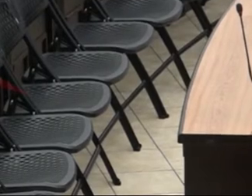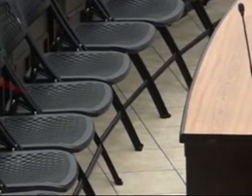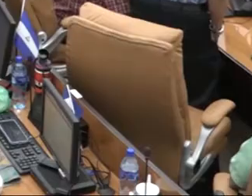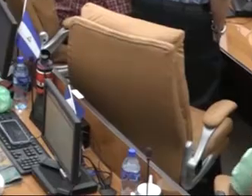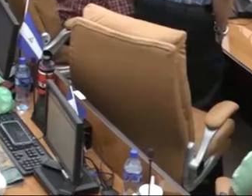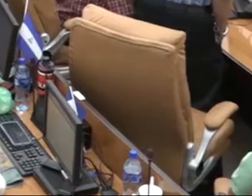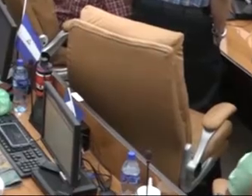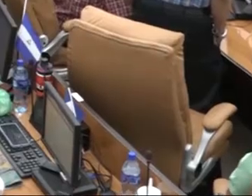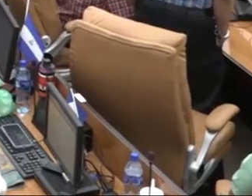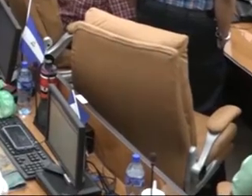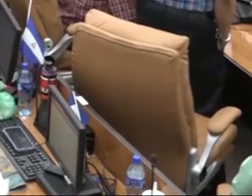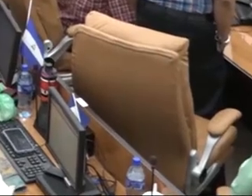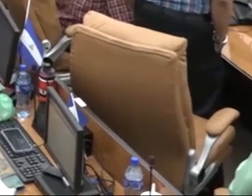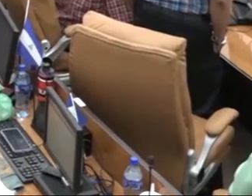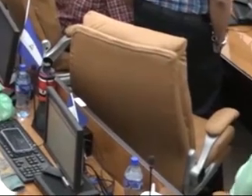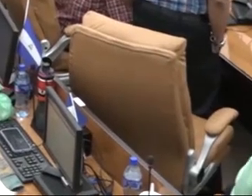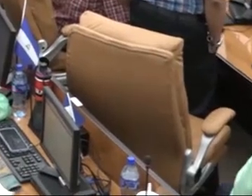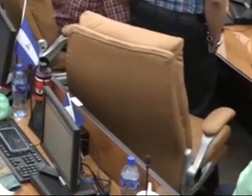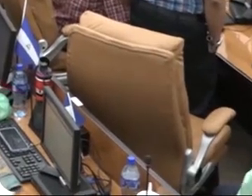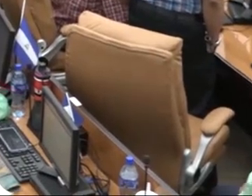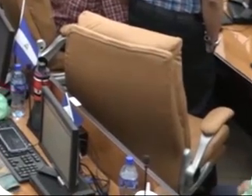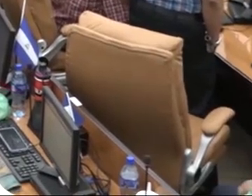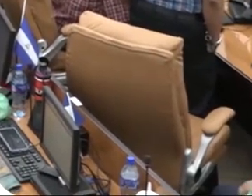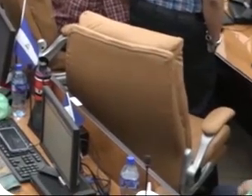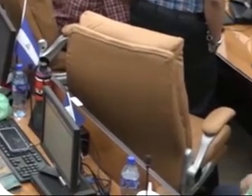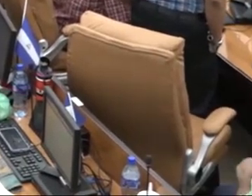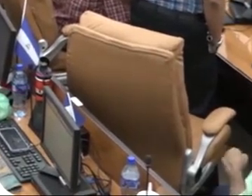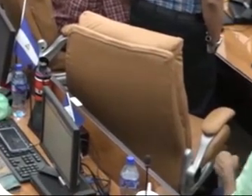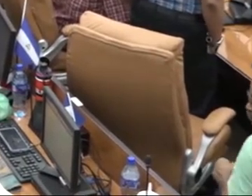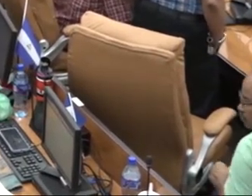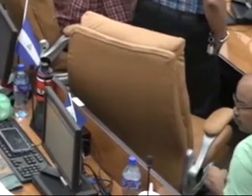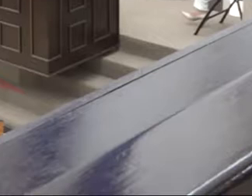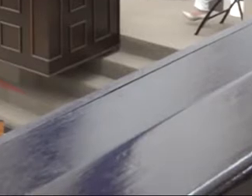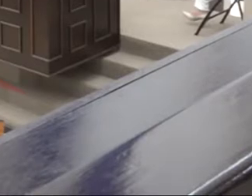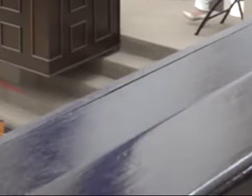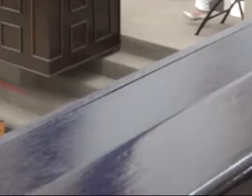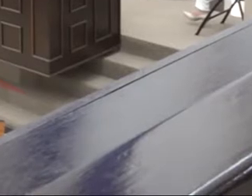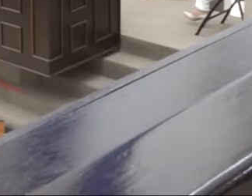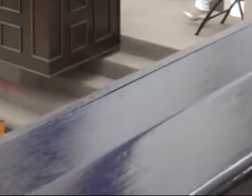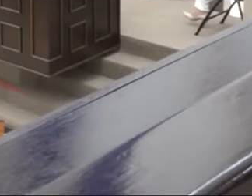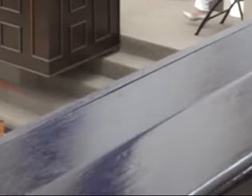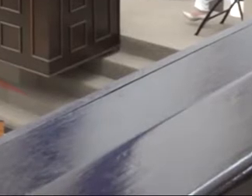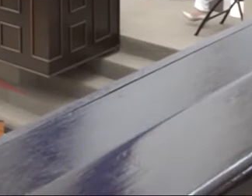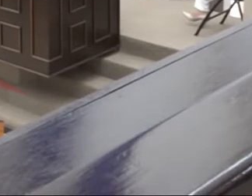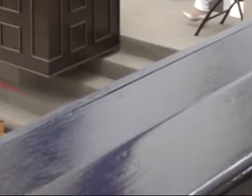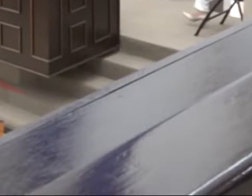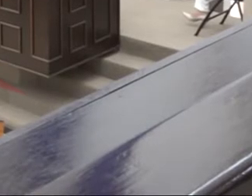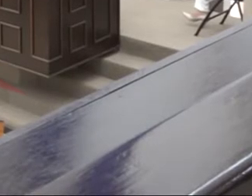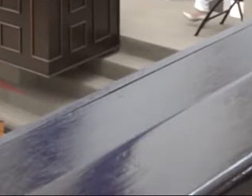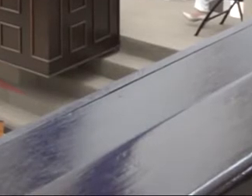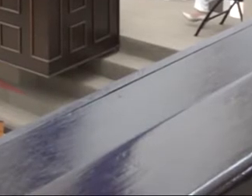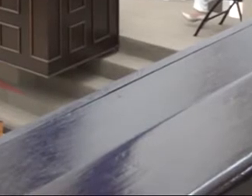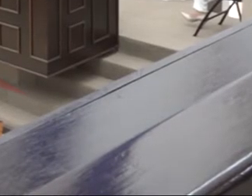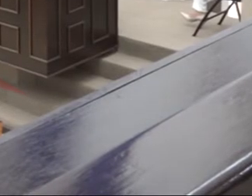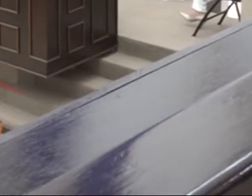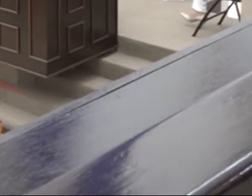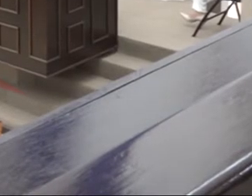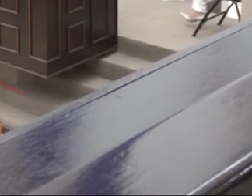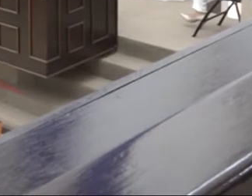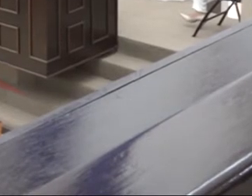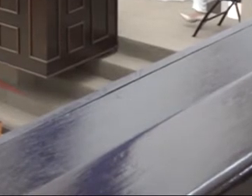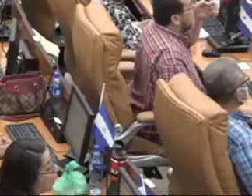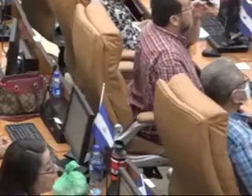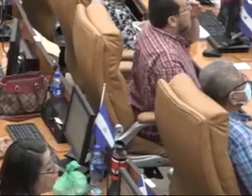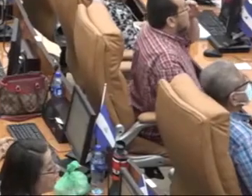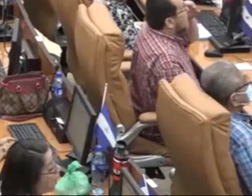capítulos y 57 artículos, en donde se establece el marco regulatorio de las asociaciones sin fines de lucro de acuerdo a